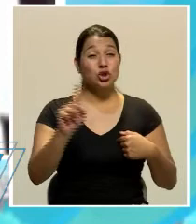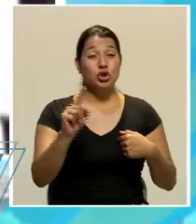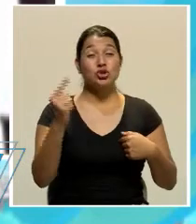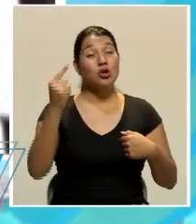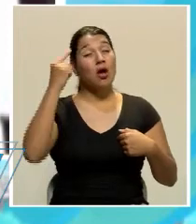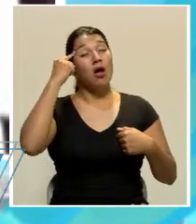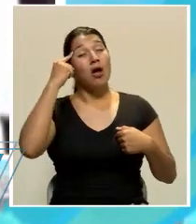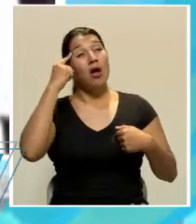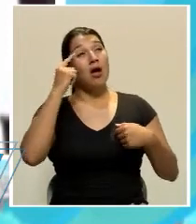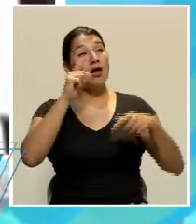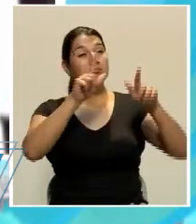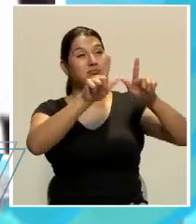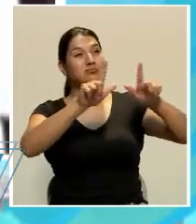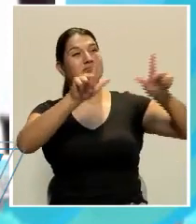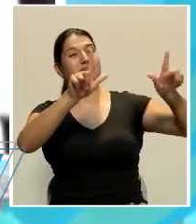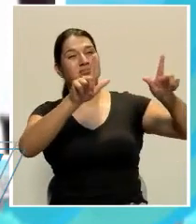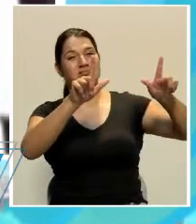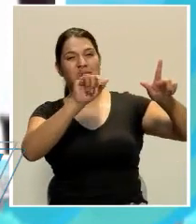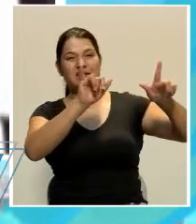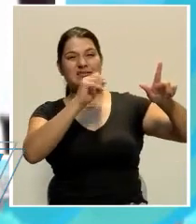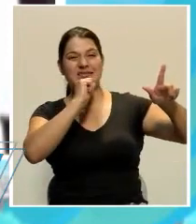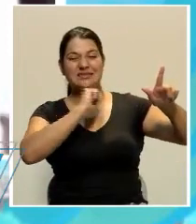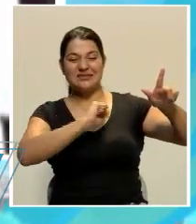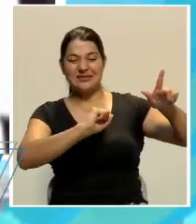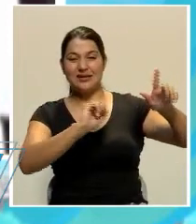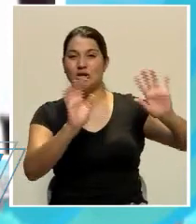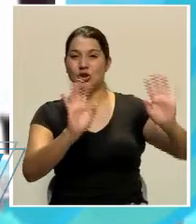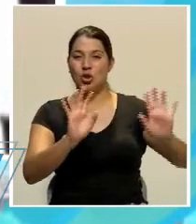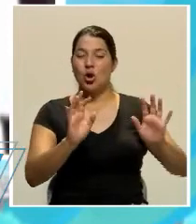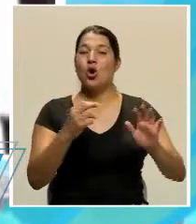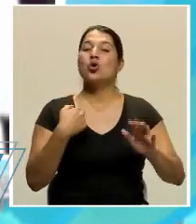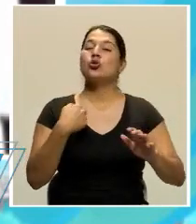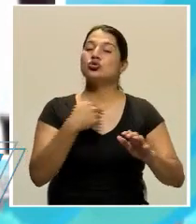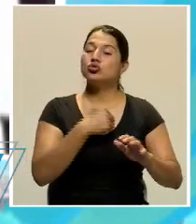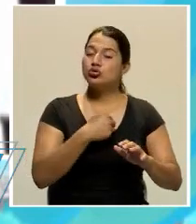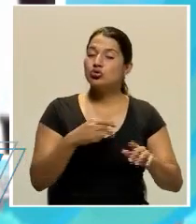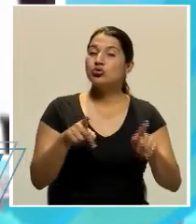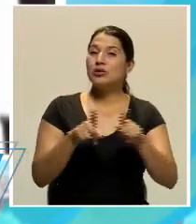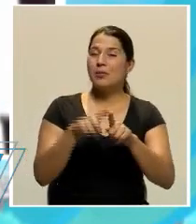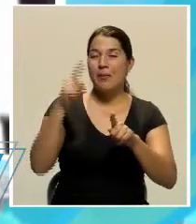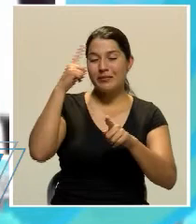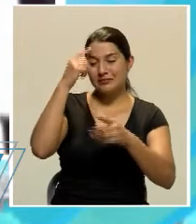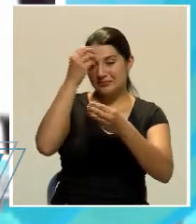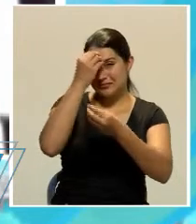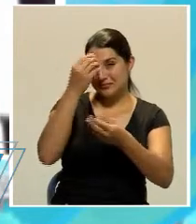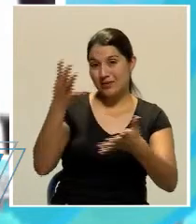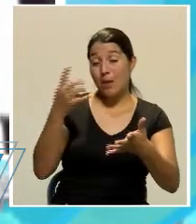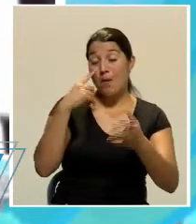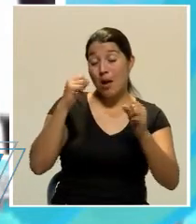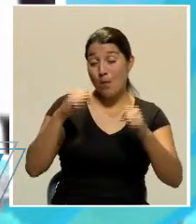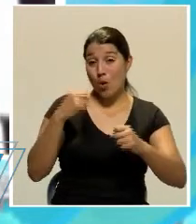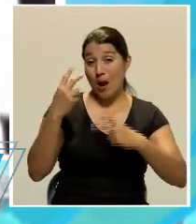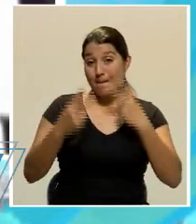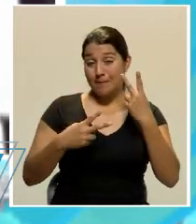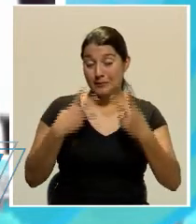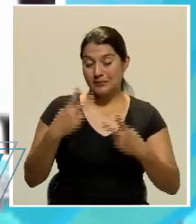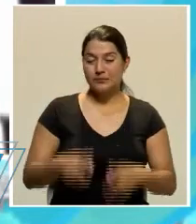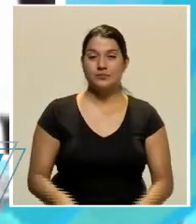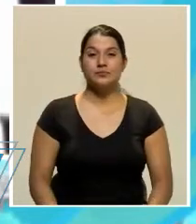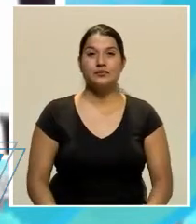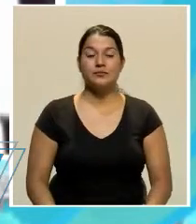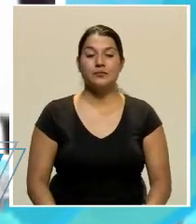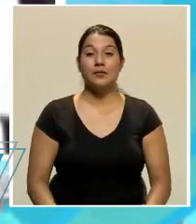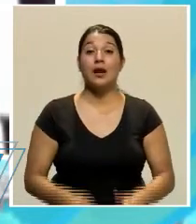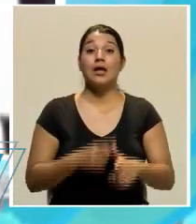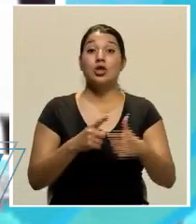colecciones, sino que esas colecciones tienen una vocación de divulgación y es para el visitante.